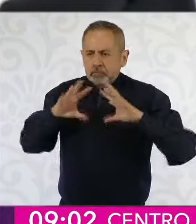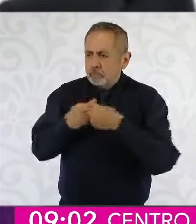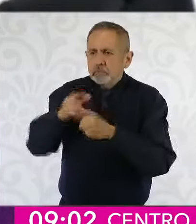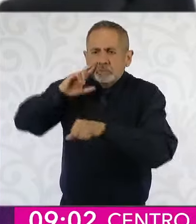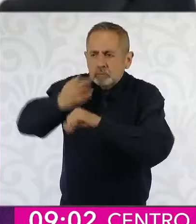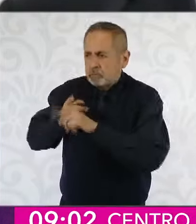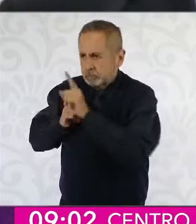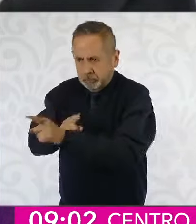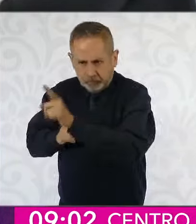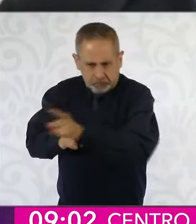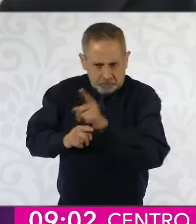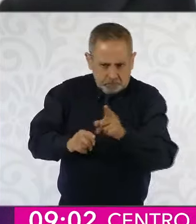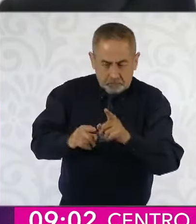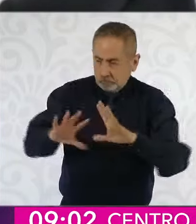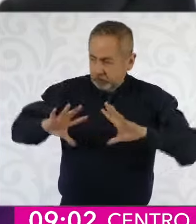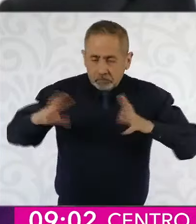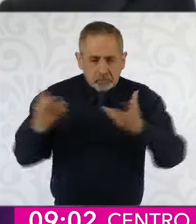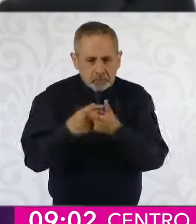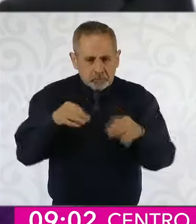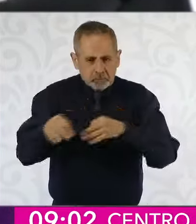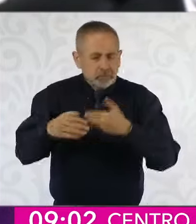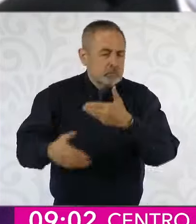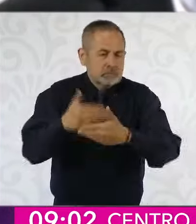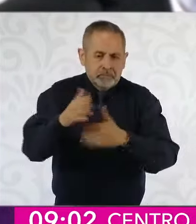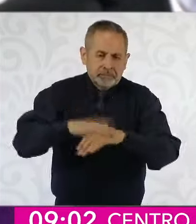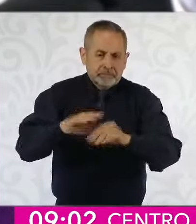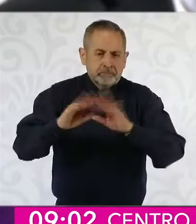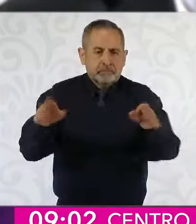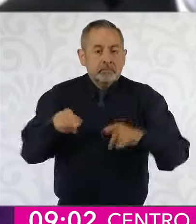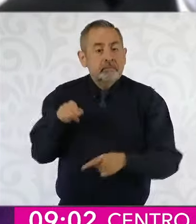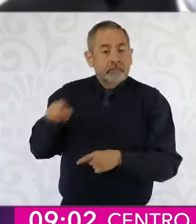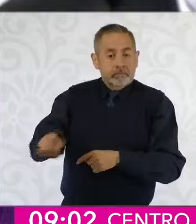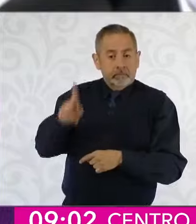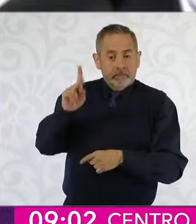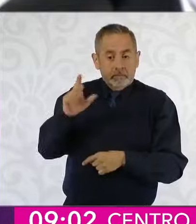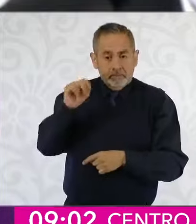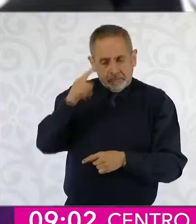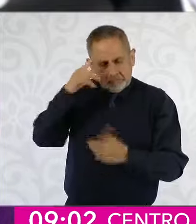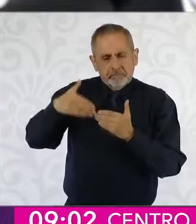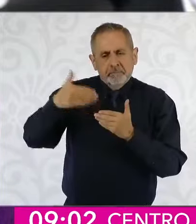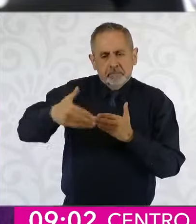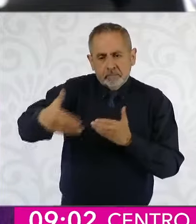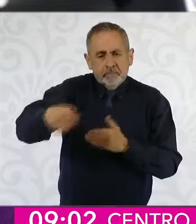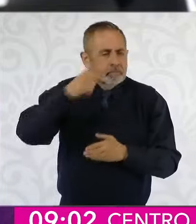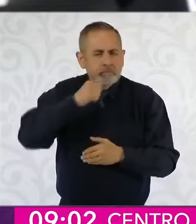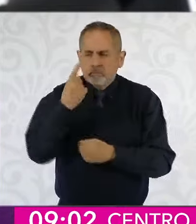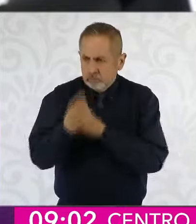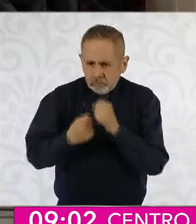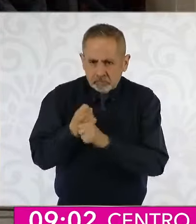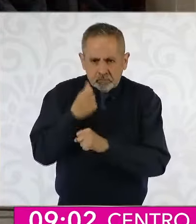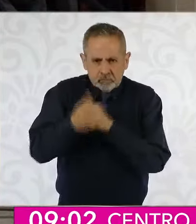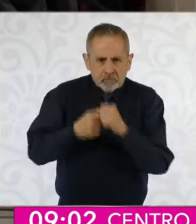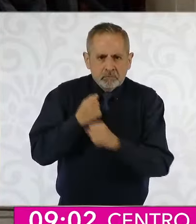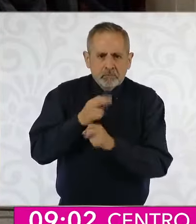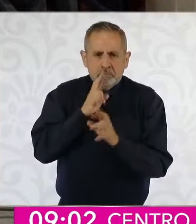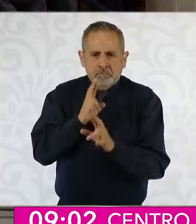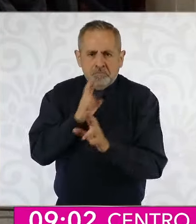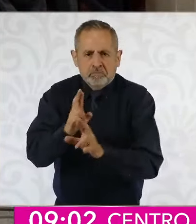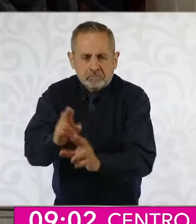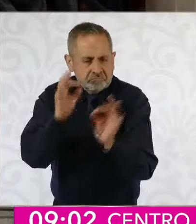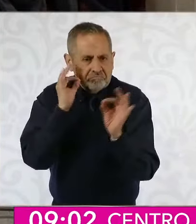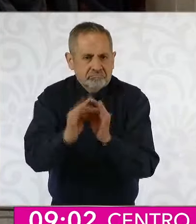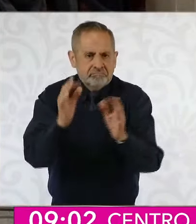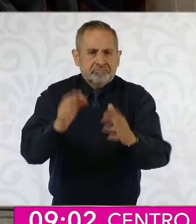responsables y vamos a trabajar para que haya, desde luego es un plan a largo plazo, pero habrá resultados todos los años.